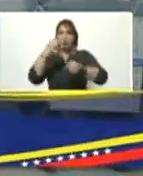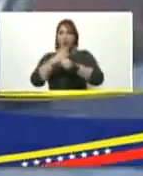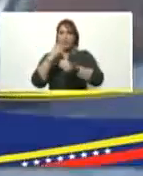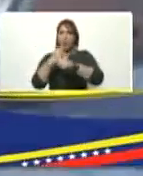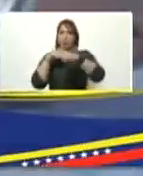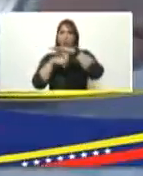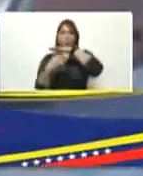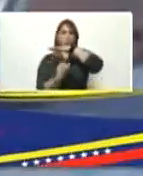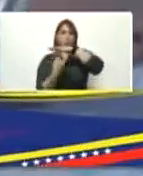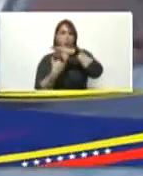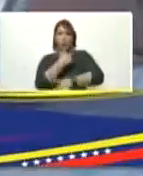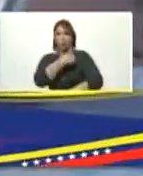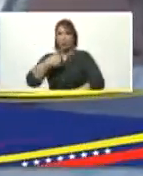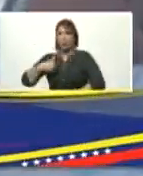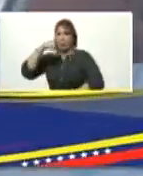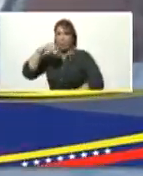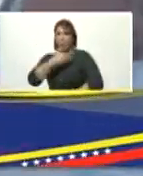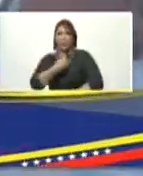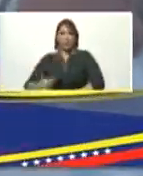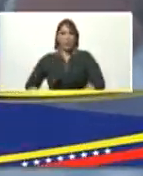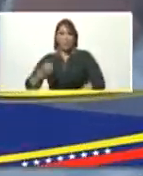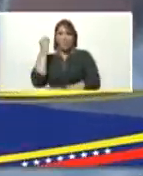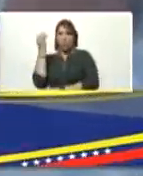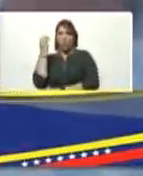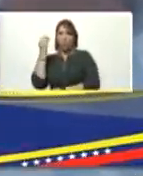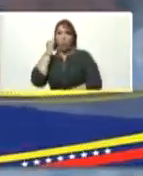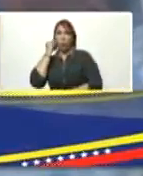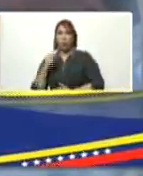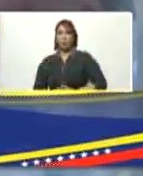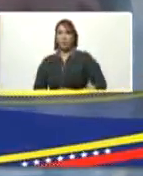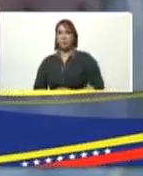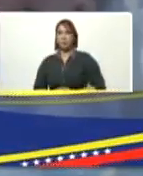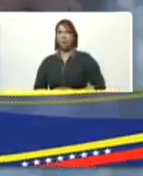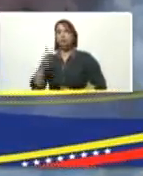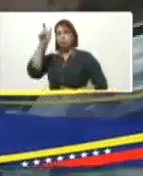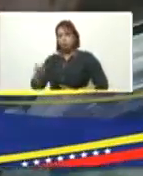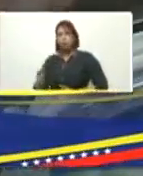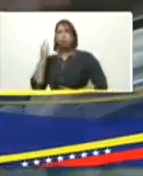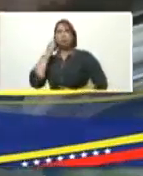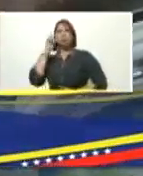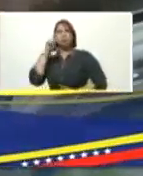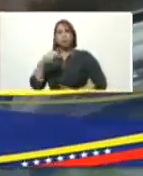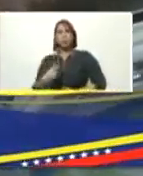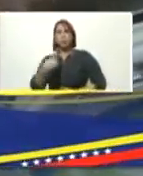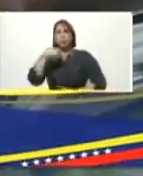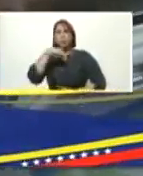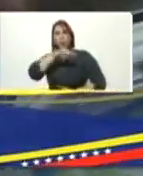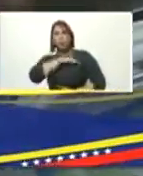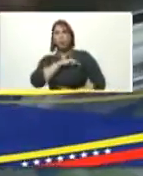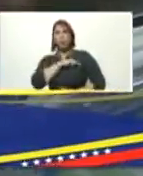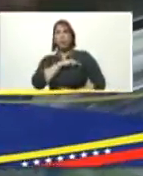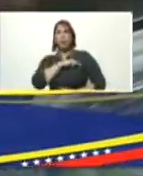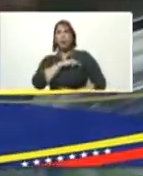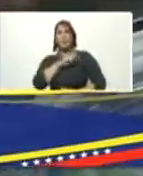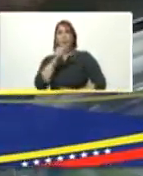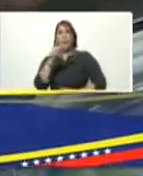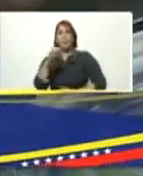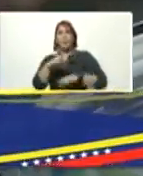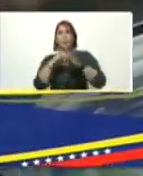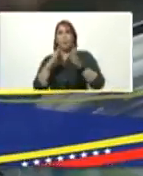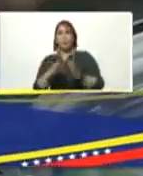yo quisiera, presidente, ya que estamos en este Congreso de Mujeres, que sea una mujer, precisamente nuestra viceministra de Ciencia y Tecnología, con